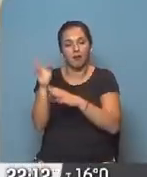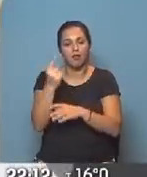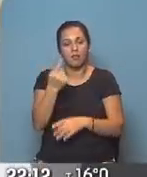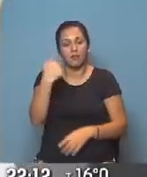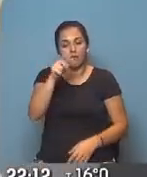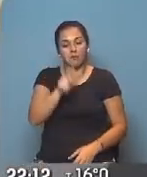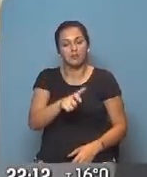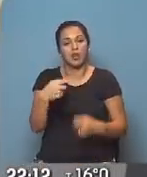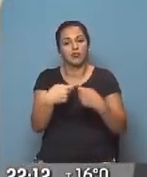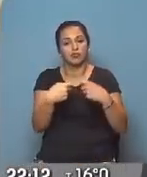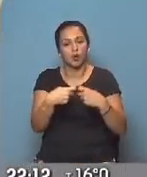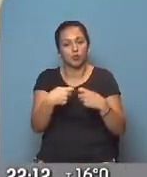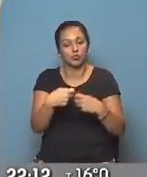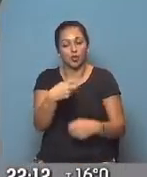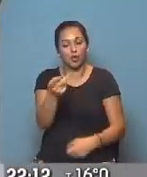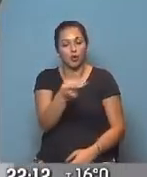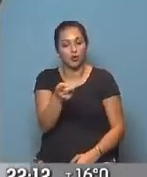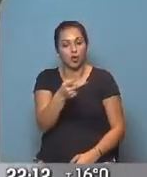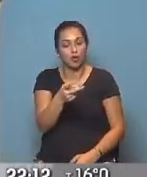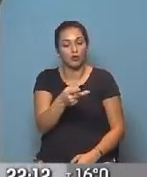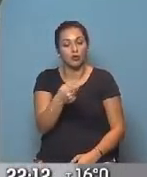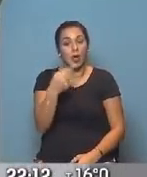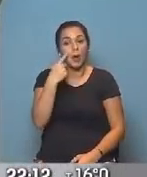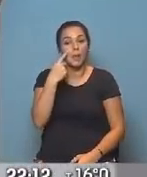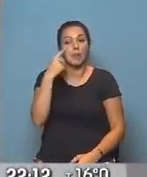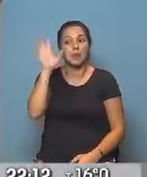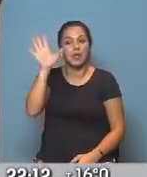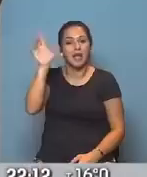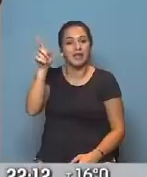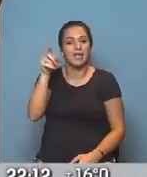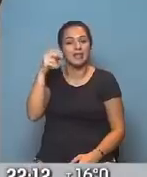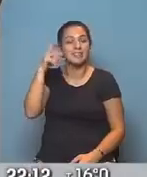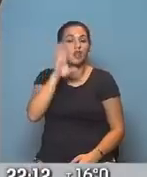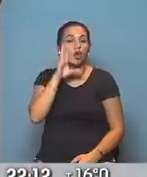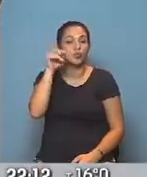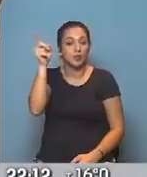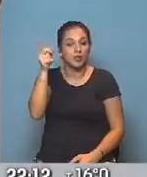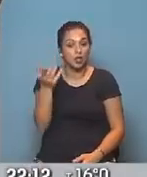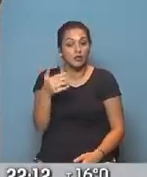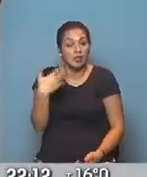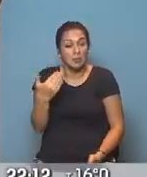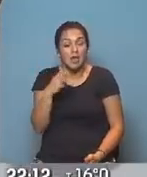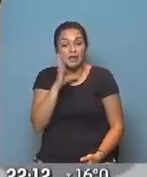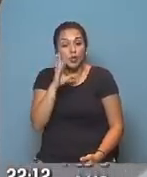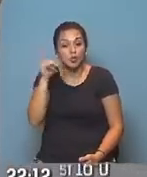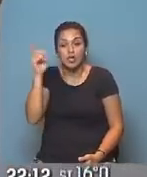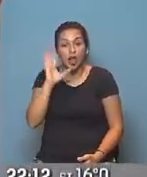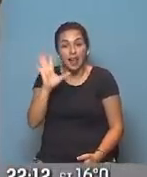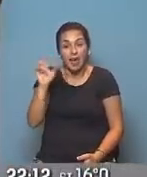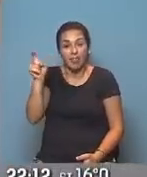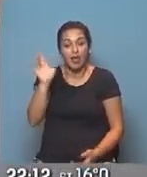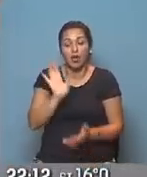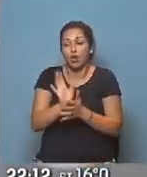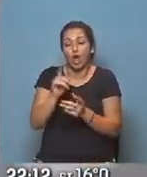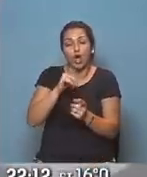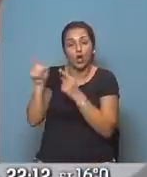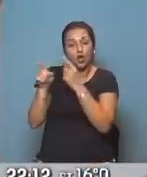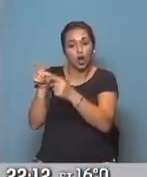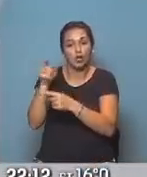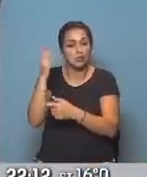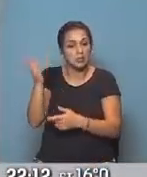sido socio de Erdogan y que vive en Pensilvania, pero Estados Unidos no tiene cargos contra este clérigo, que además es muy